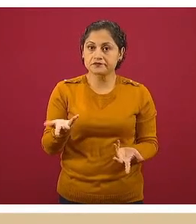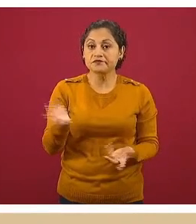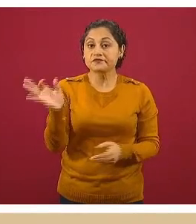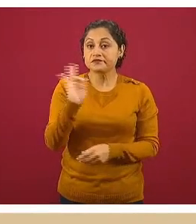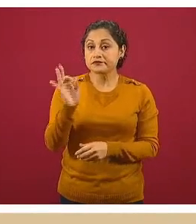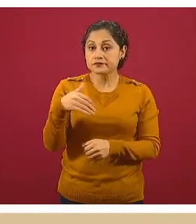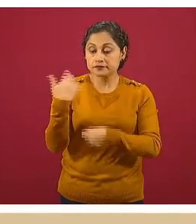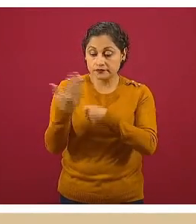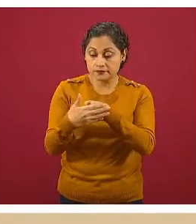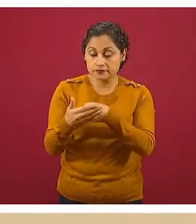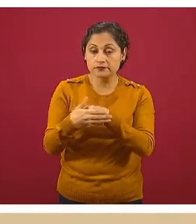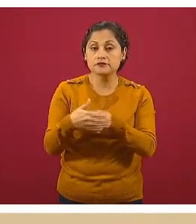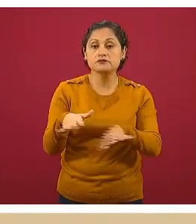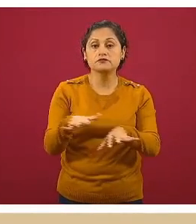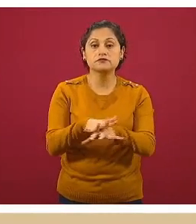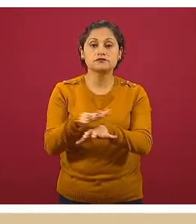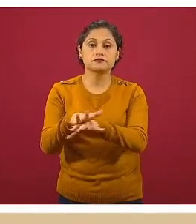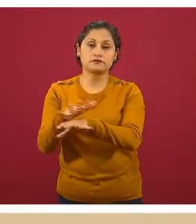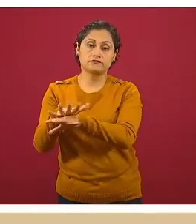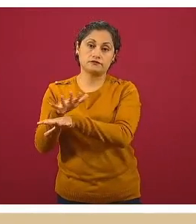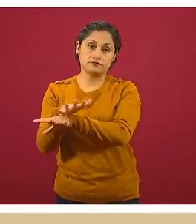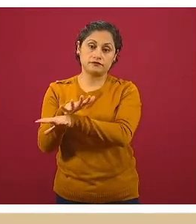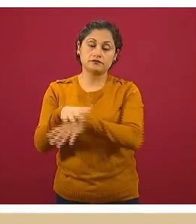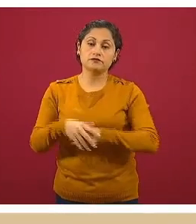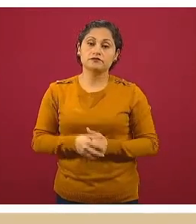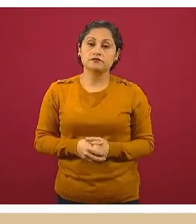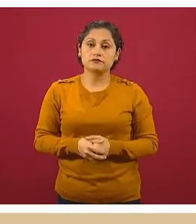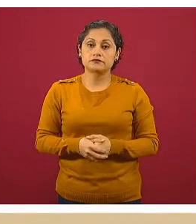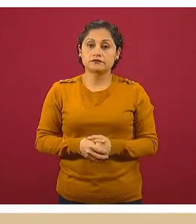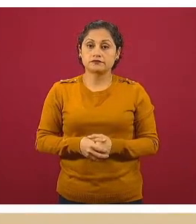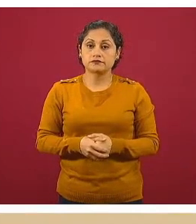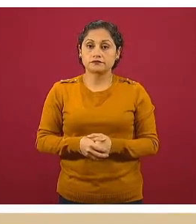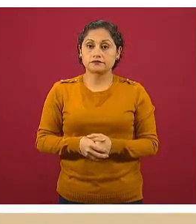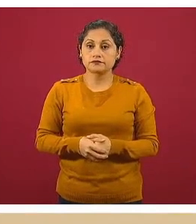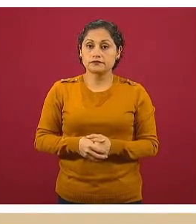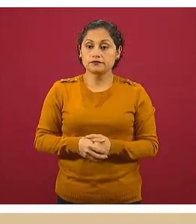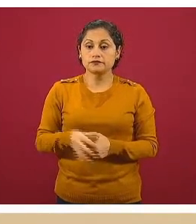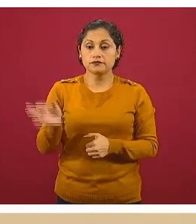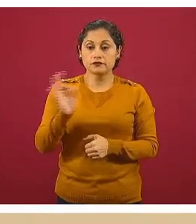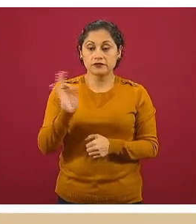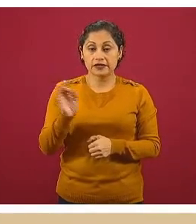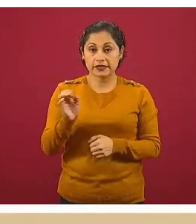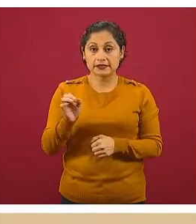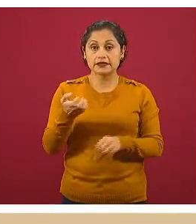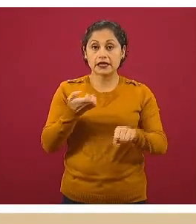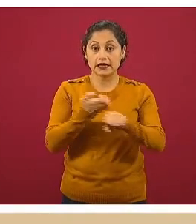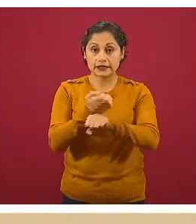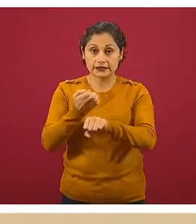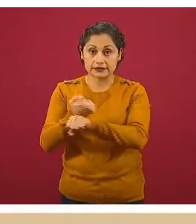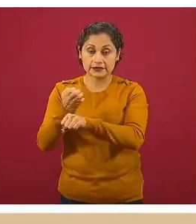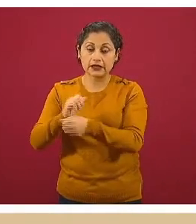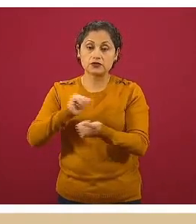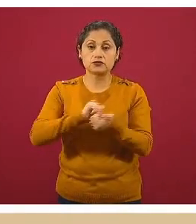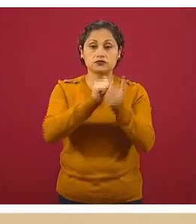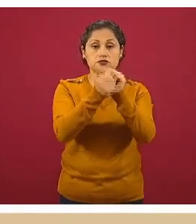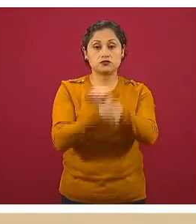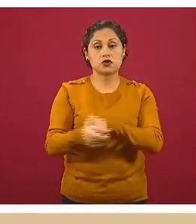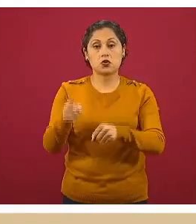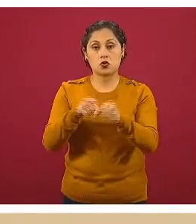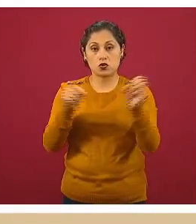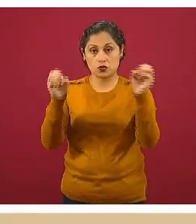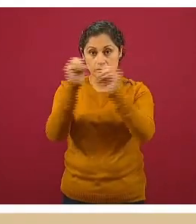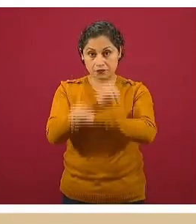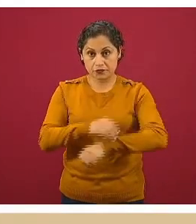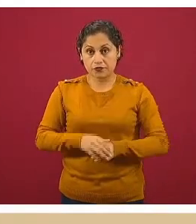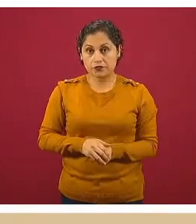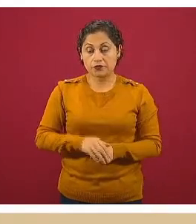vayan cargando día con día los resultados, podamos sí tener más entidades sumándose a los colores más oscuros. En la siguiente diapositiva